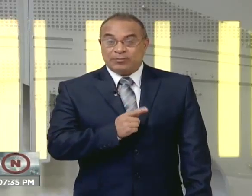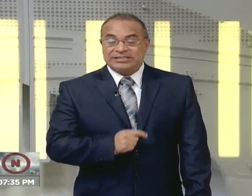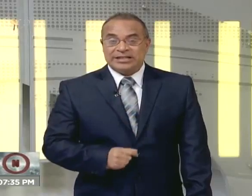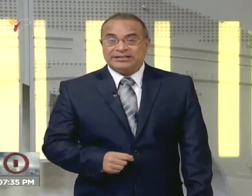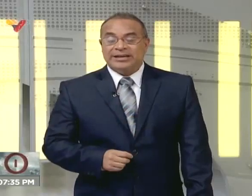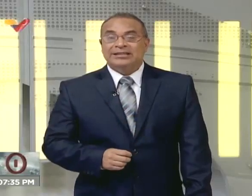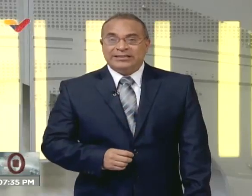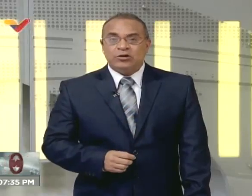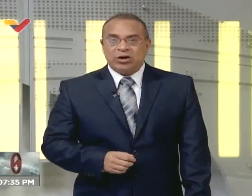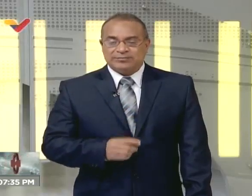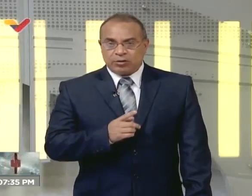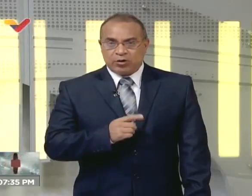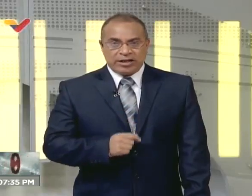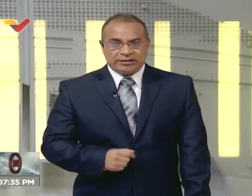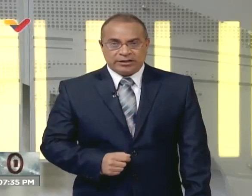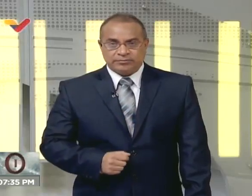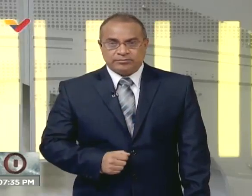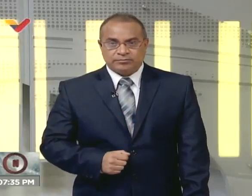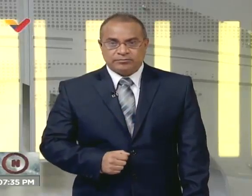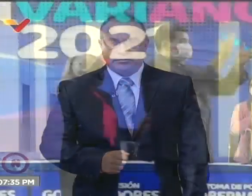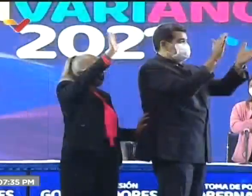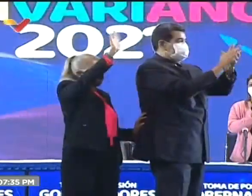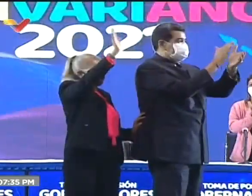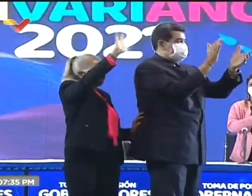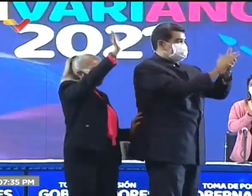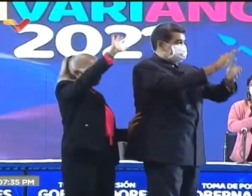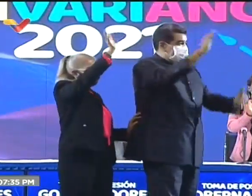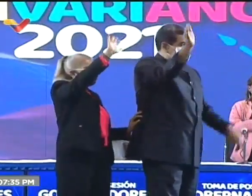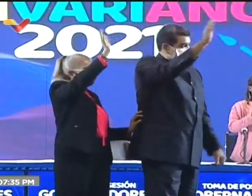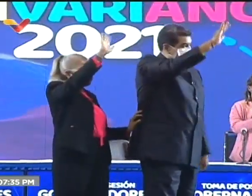La Guaira con el presidente Nicolás Maduro. Adelante.